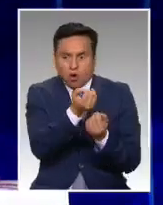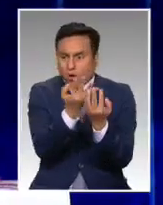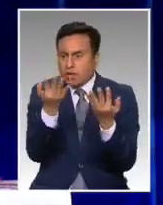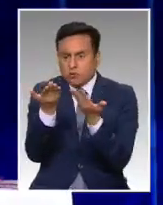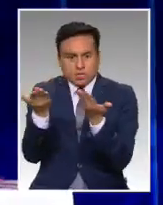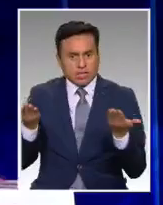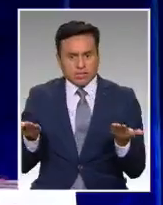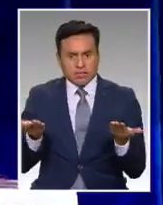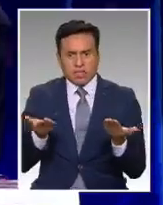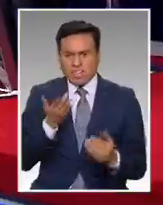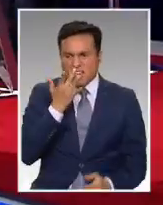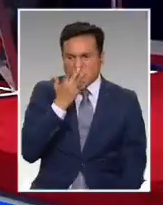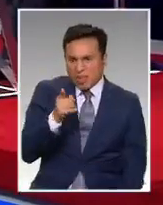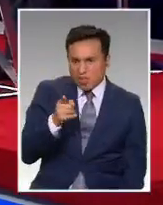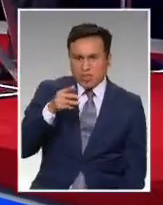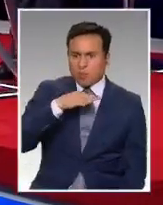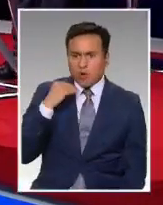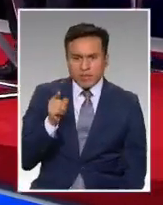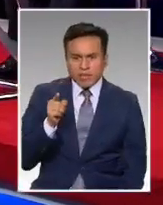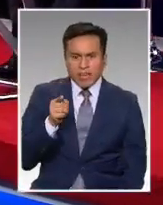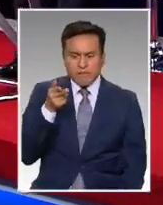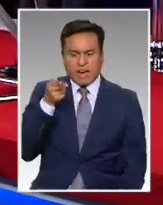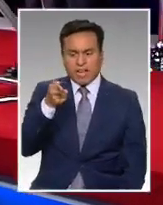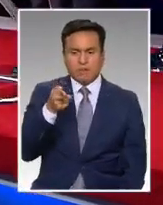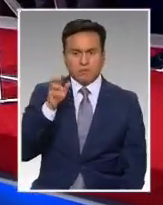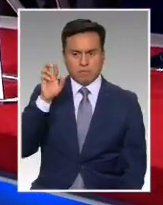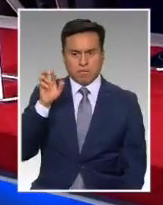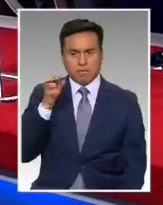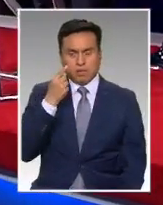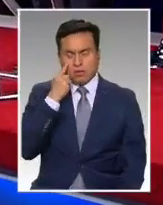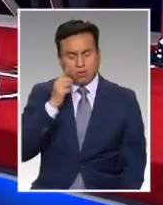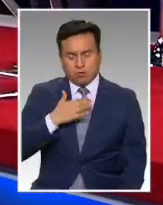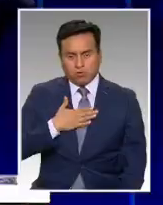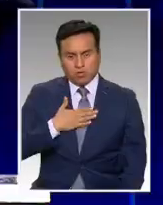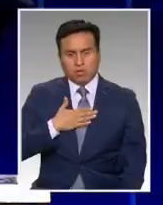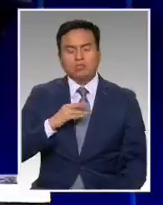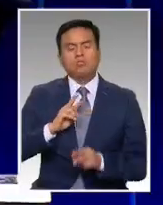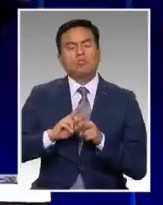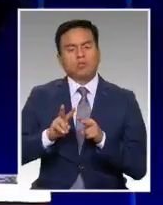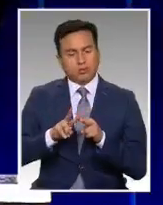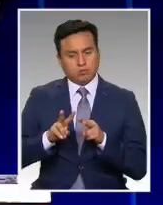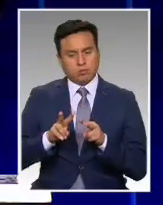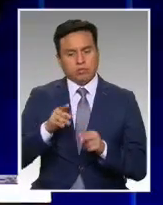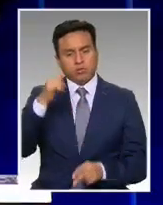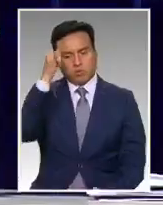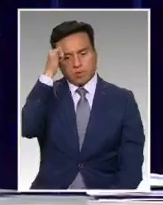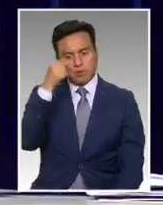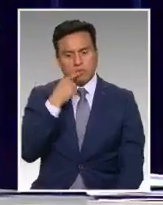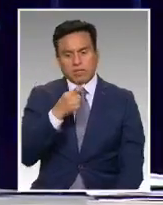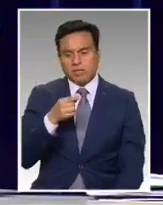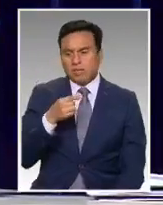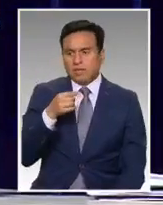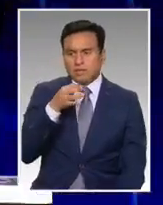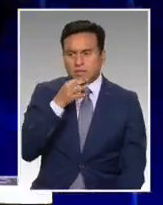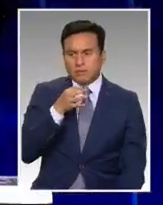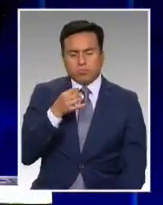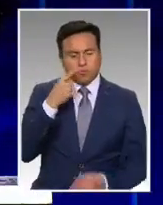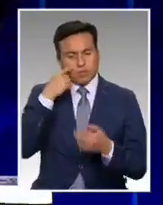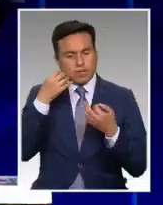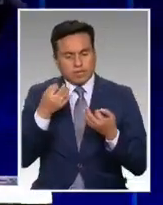ustedes amenazarlo de muerte con una bala mi padre que no conocí yo lo he hecho disculpe no me parece prudente